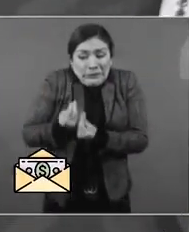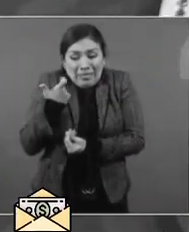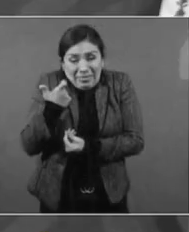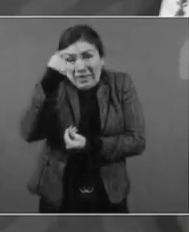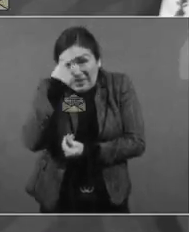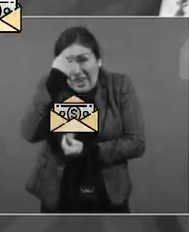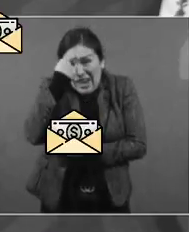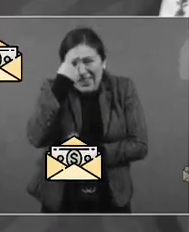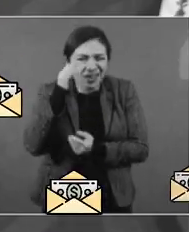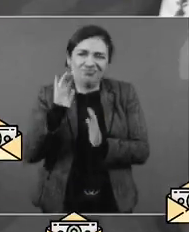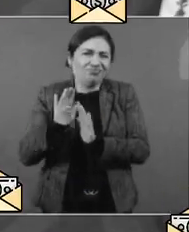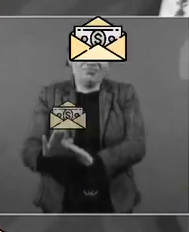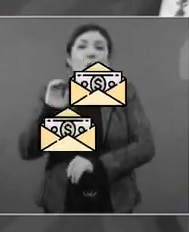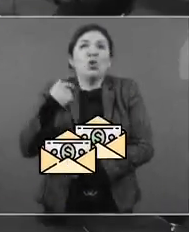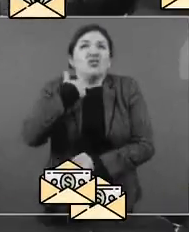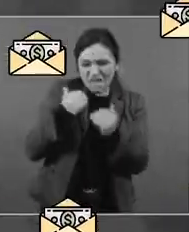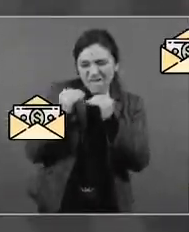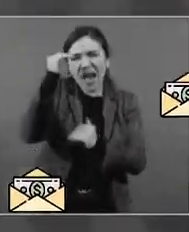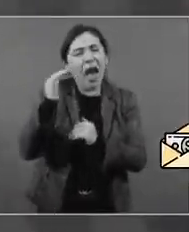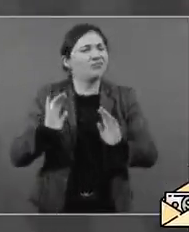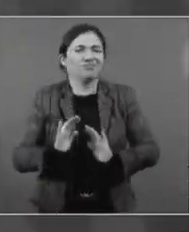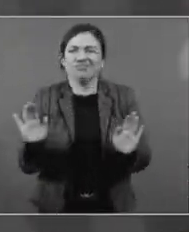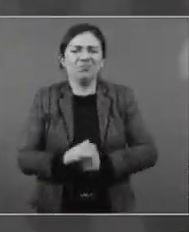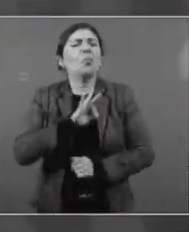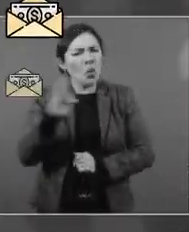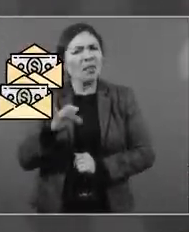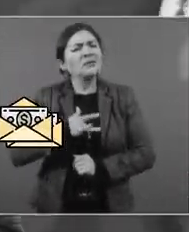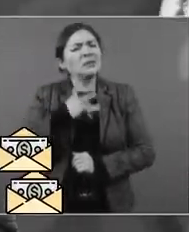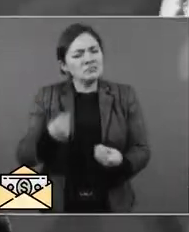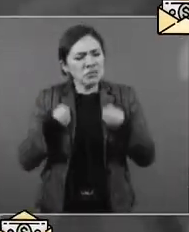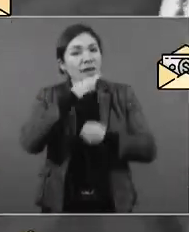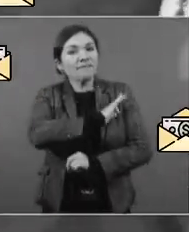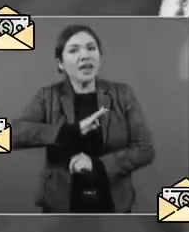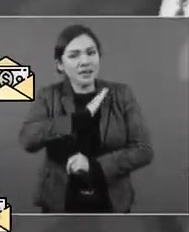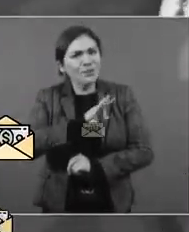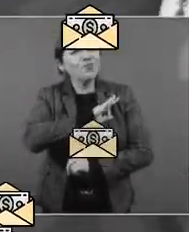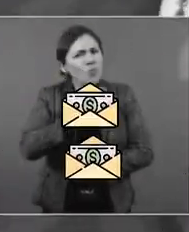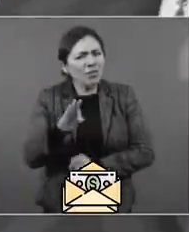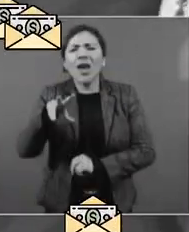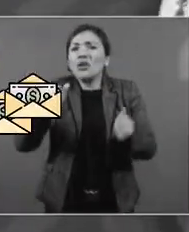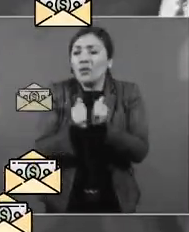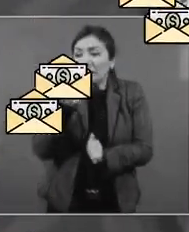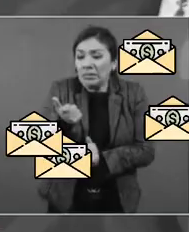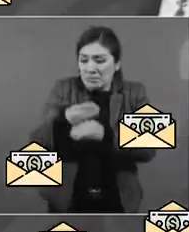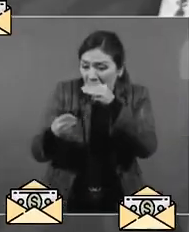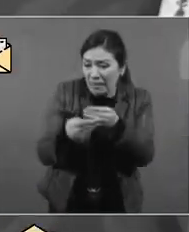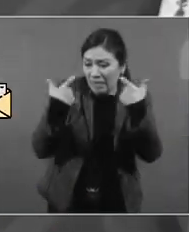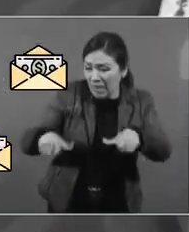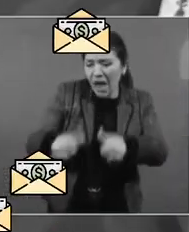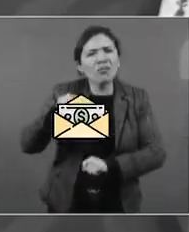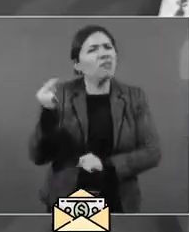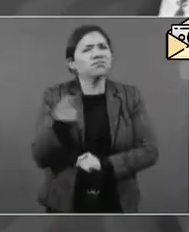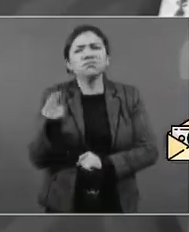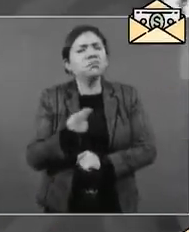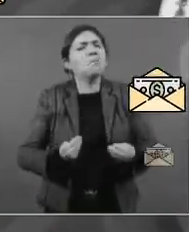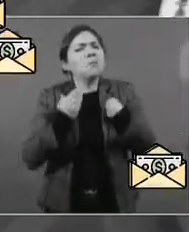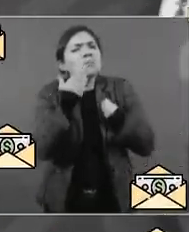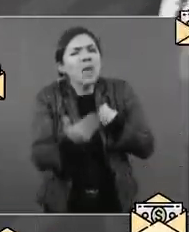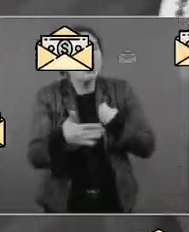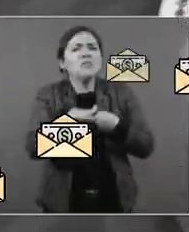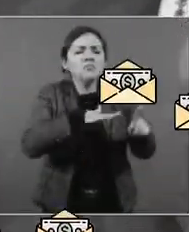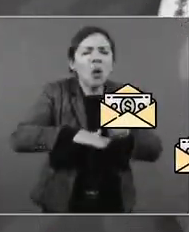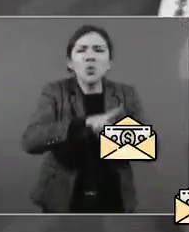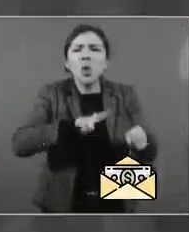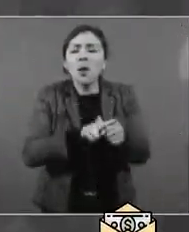ni el dinero ni al poder ya que se puede ser feliz siendo material o teniendo lo básico